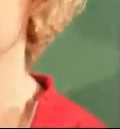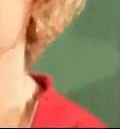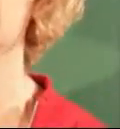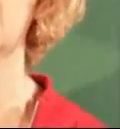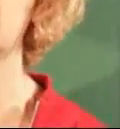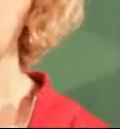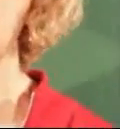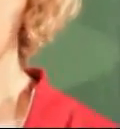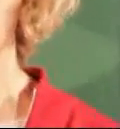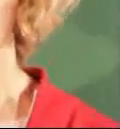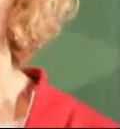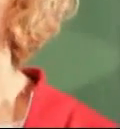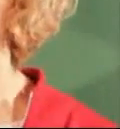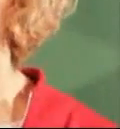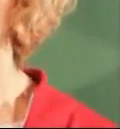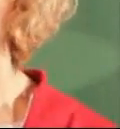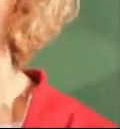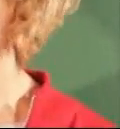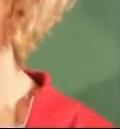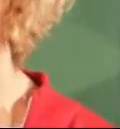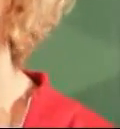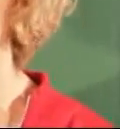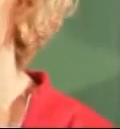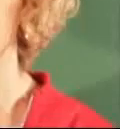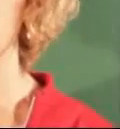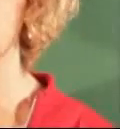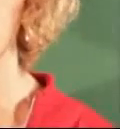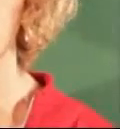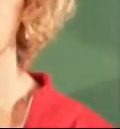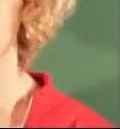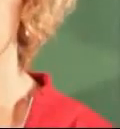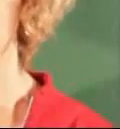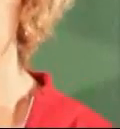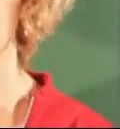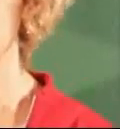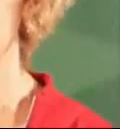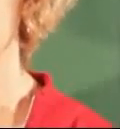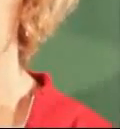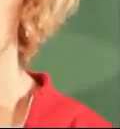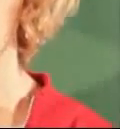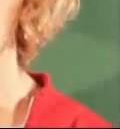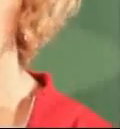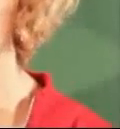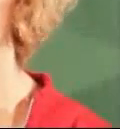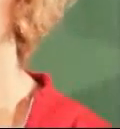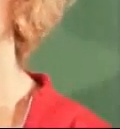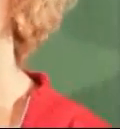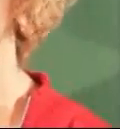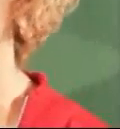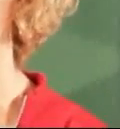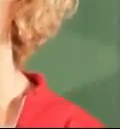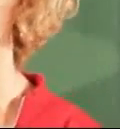Licenciada en Fonoaudiología y máster con especialización en Lingüística de la Lengua de Señas, Silvana Weinberg trabaja